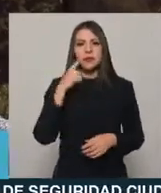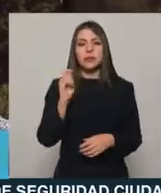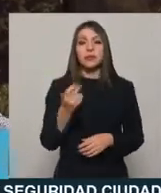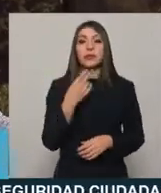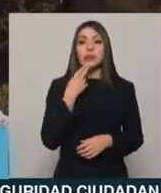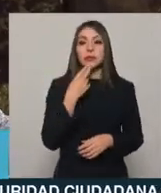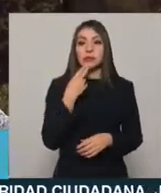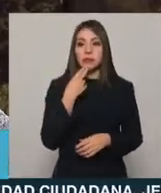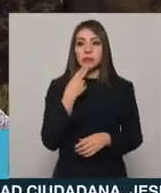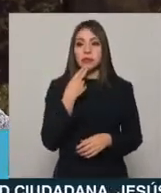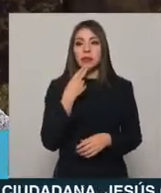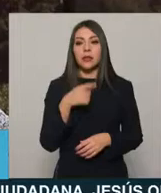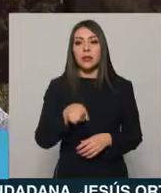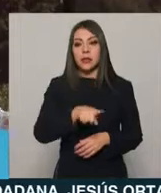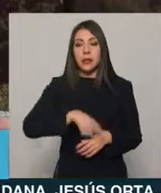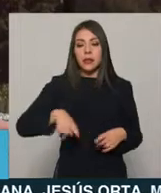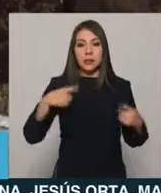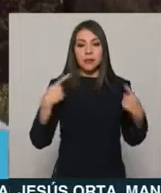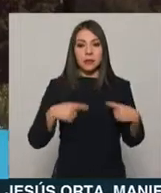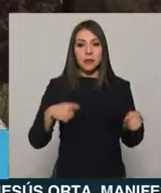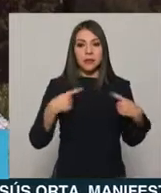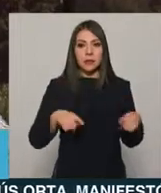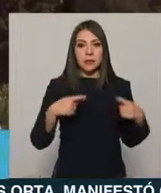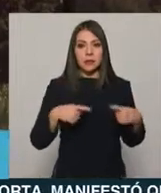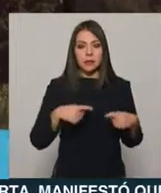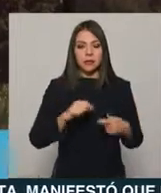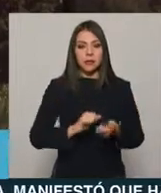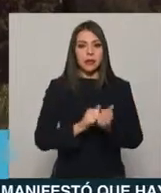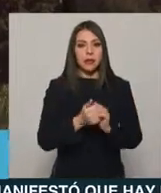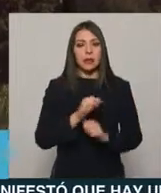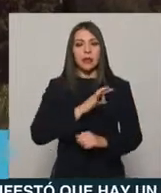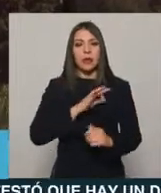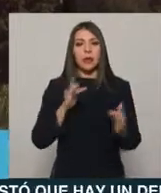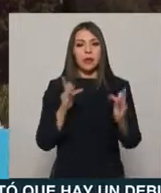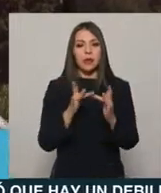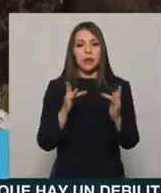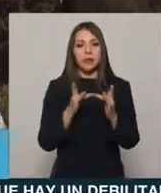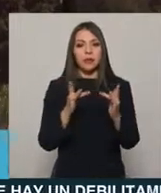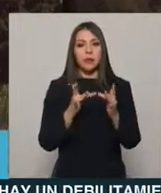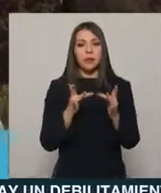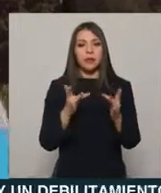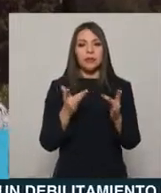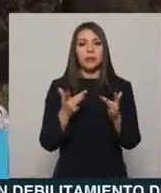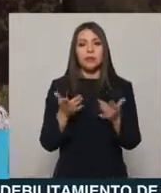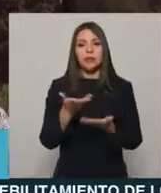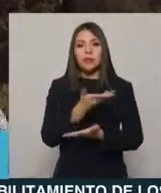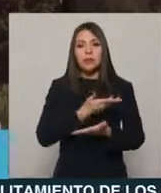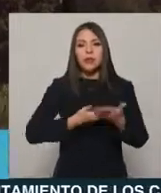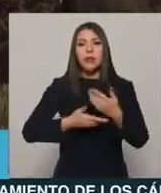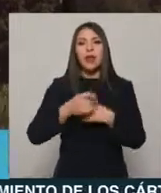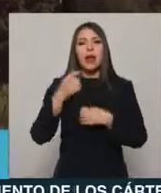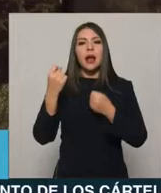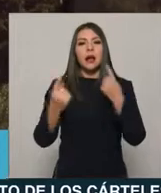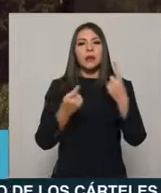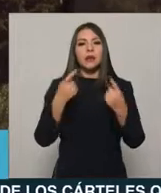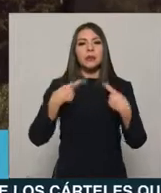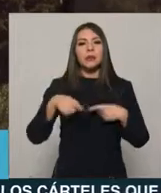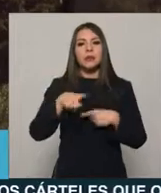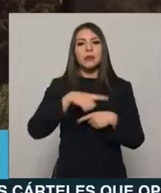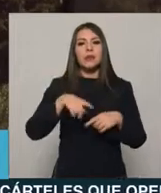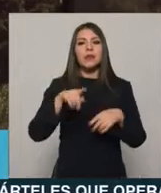esto? De lograr que ellas tengan un medio de comunicación que sea roto, porque esta